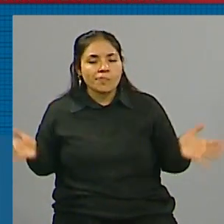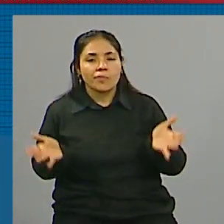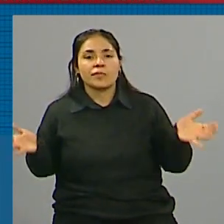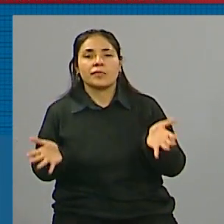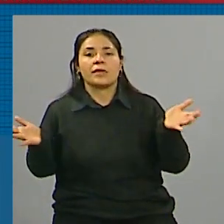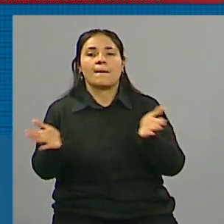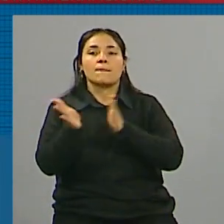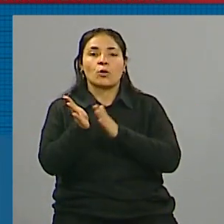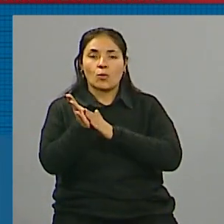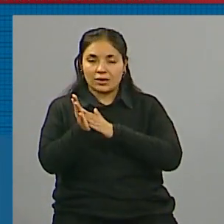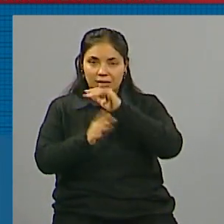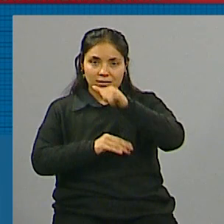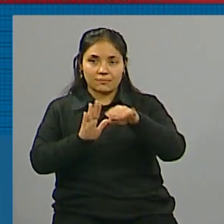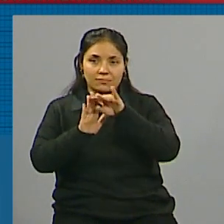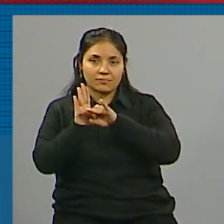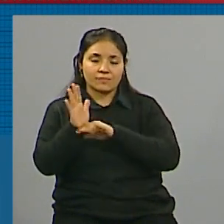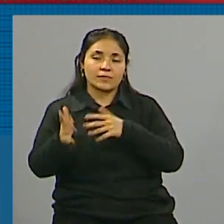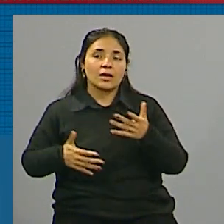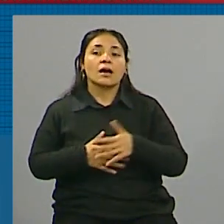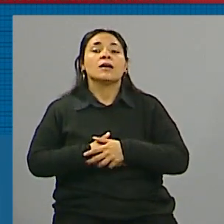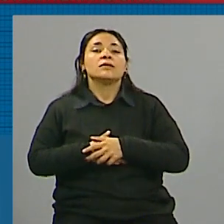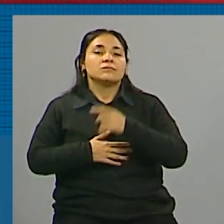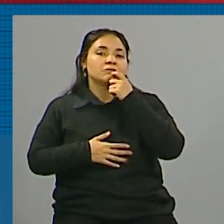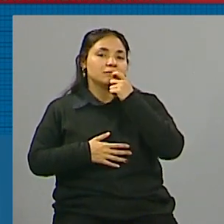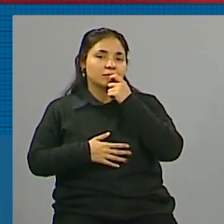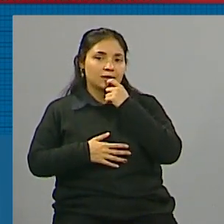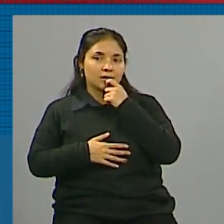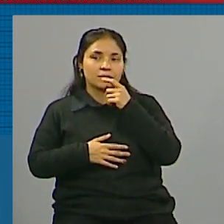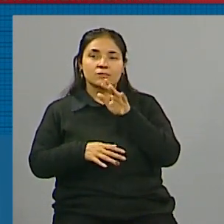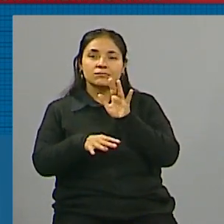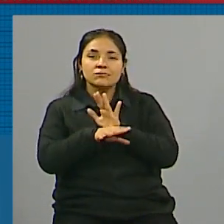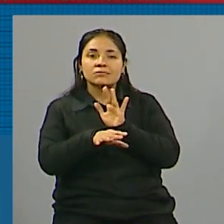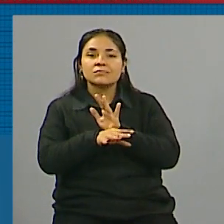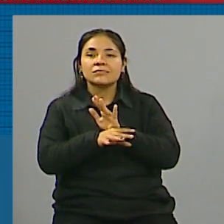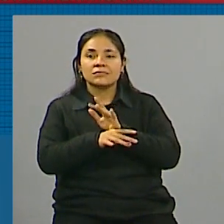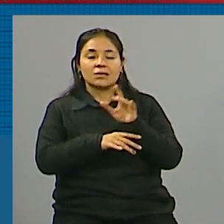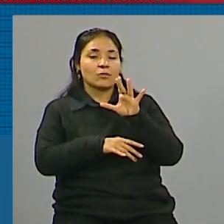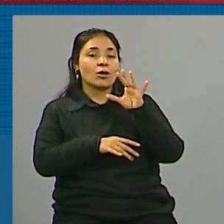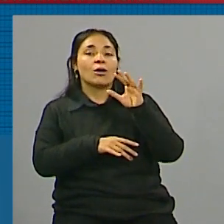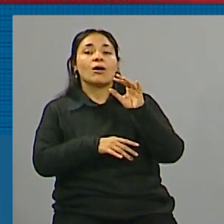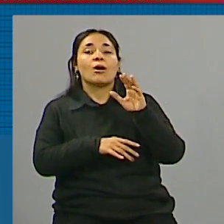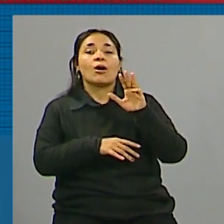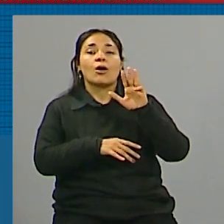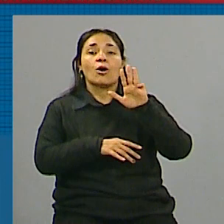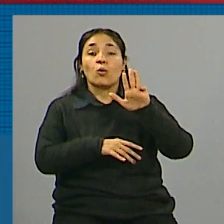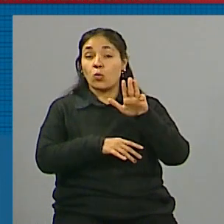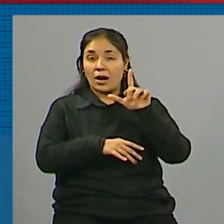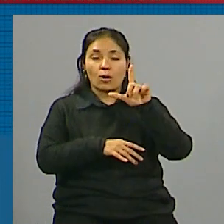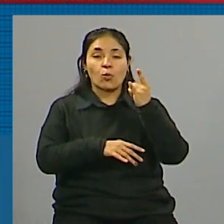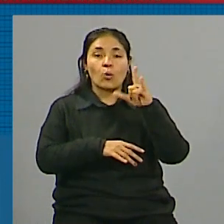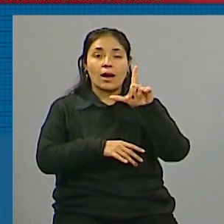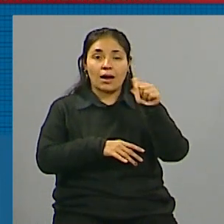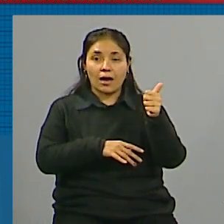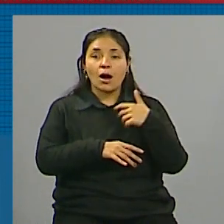esas propuestas. De hecho, creo que es por ponerle un nombre, creo que es una buena punta de flecha Lula da Silva, en el sentido también de generar